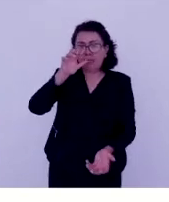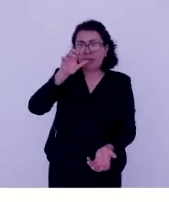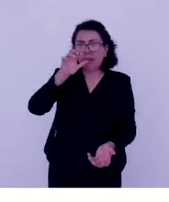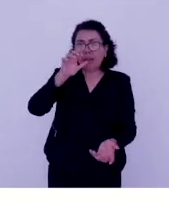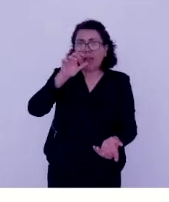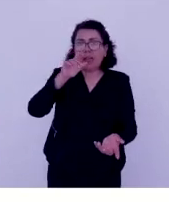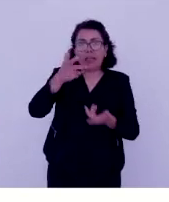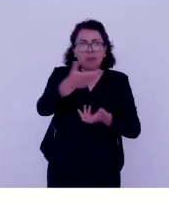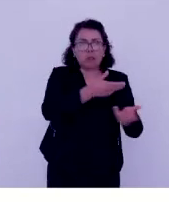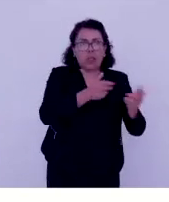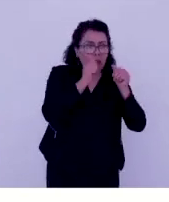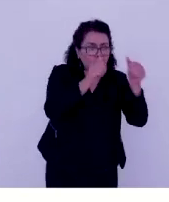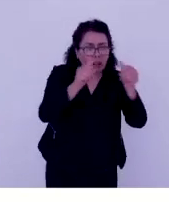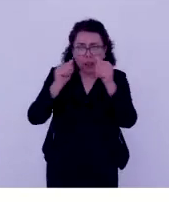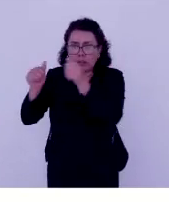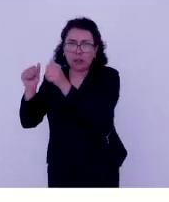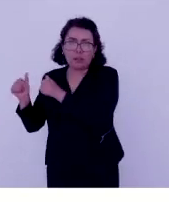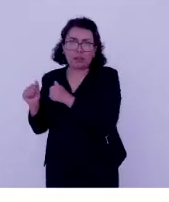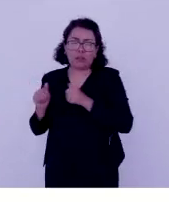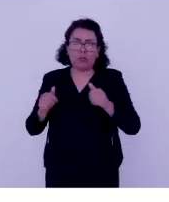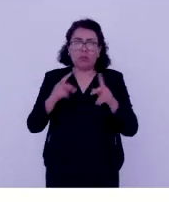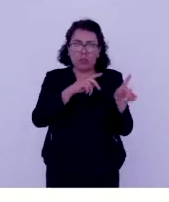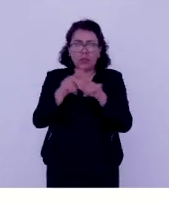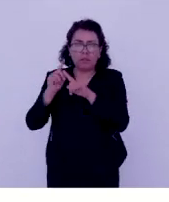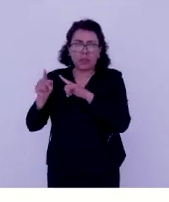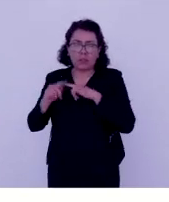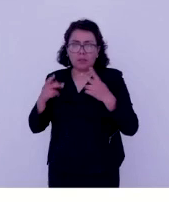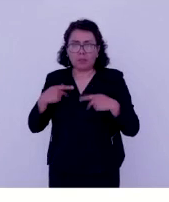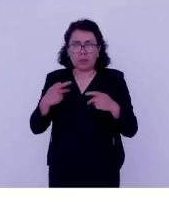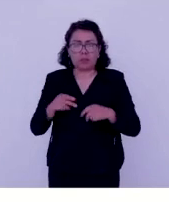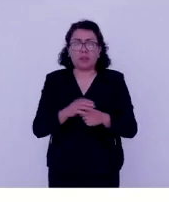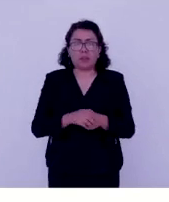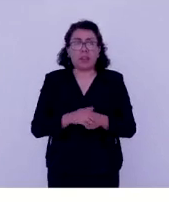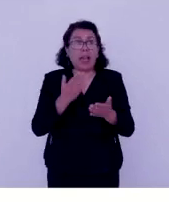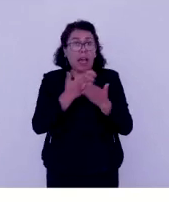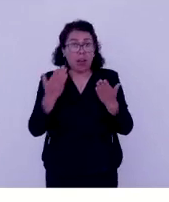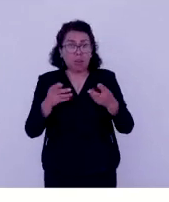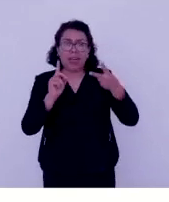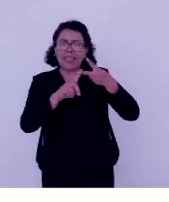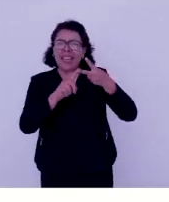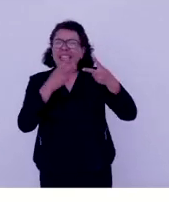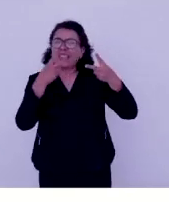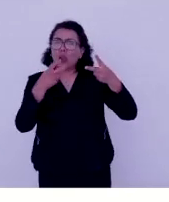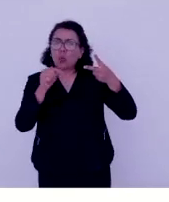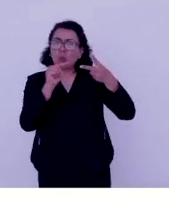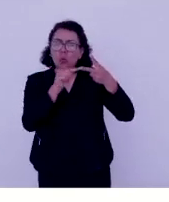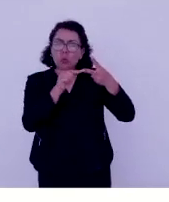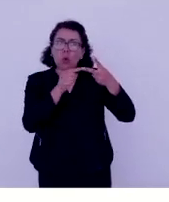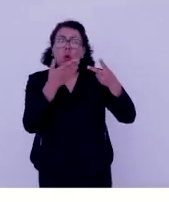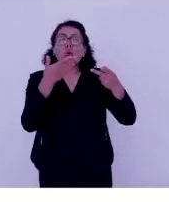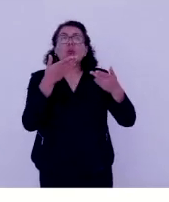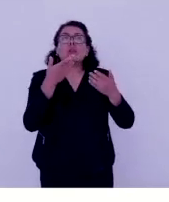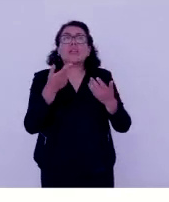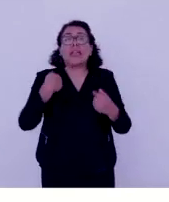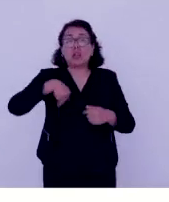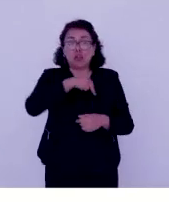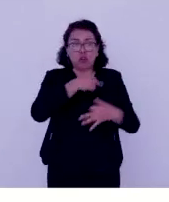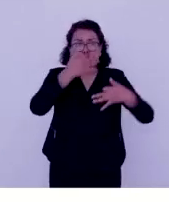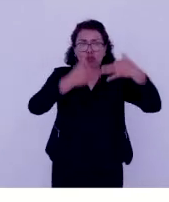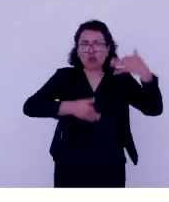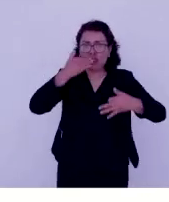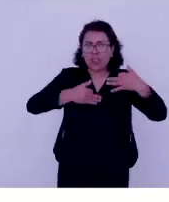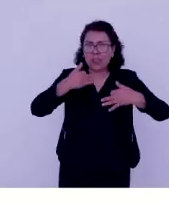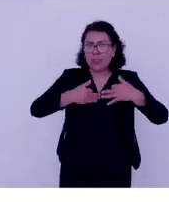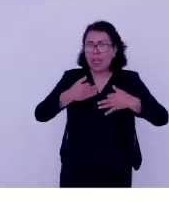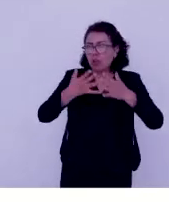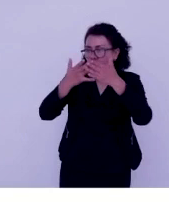todos sus movimientos en general mi segundo eje de trabajo es el poder judicial abierto